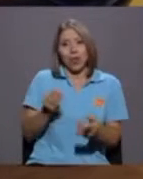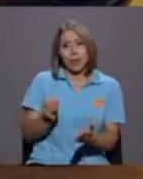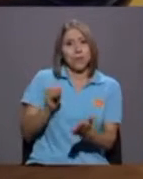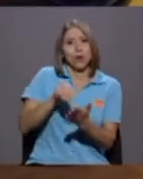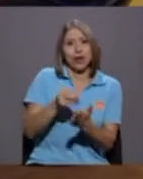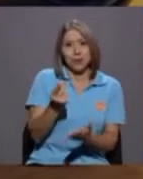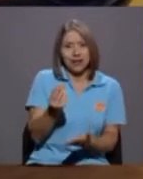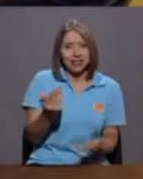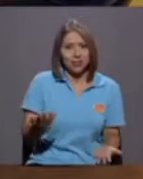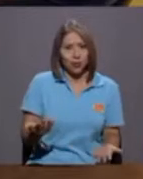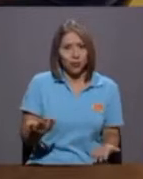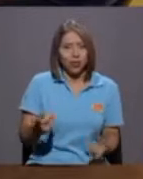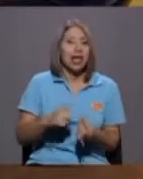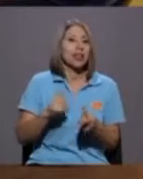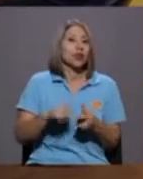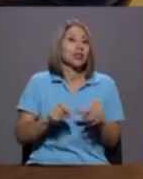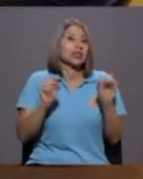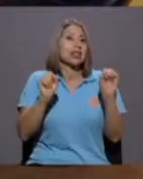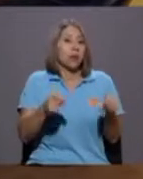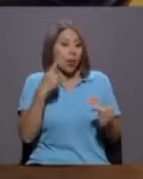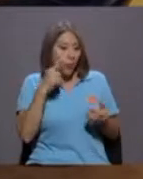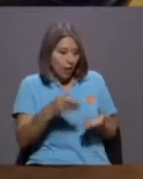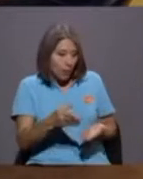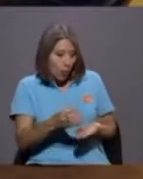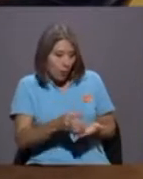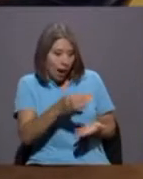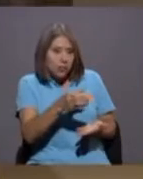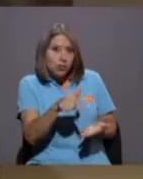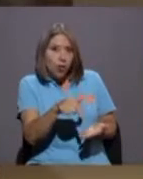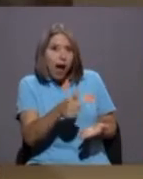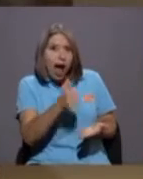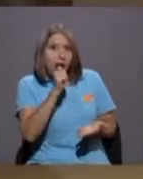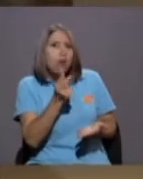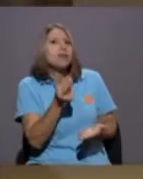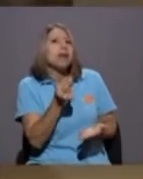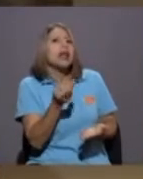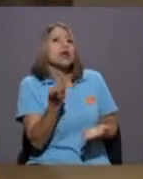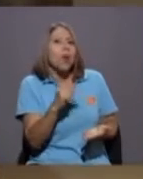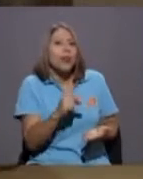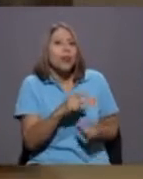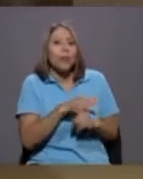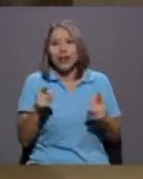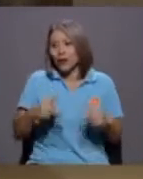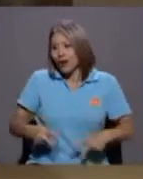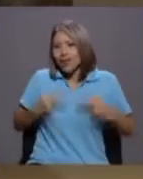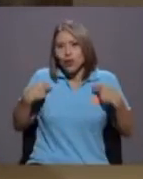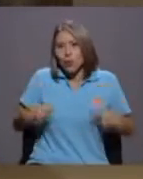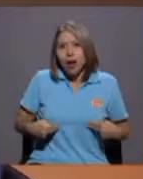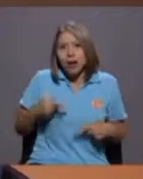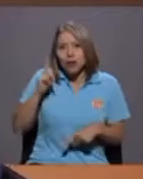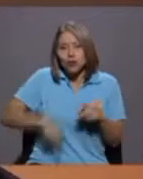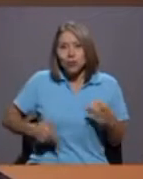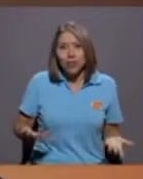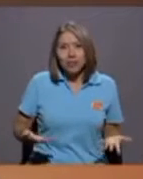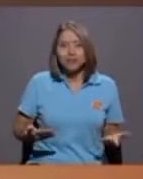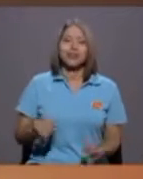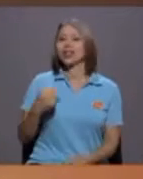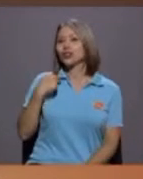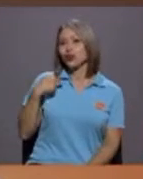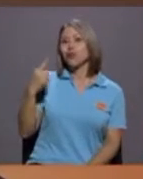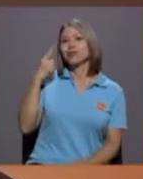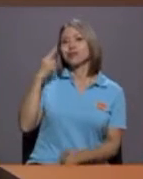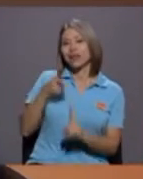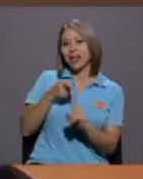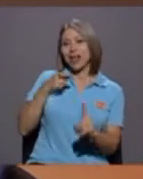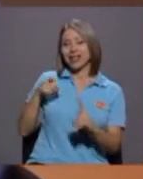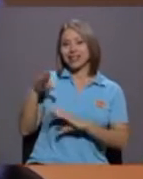poner precio a este vaso y al agua que contiene, pero a la vida humana, por supuesto, que no se le puede. Yo soy de las ciencias